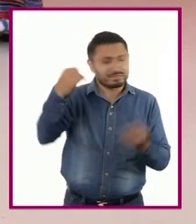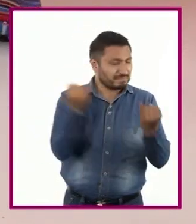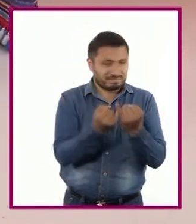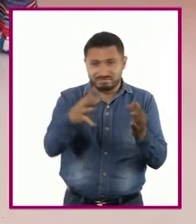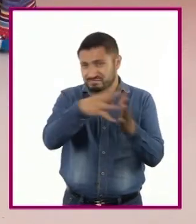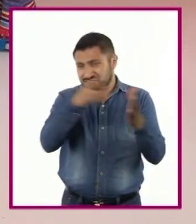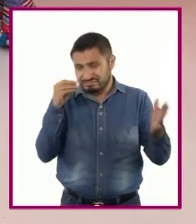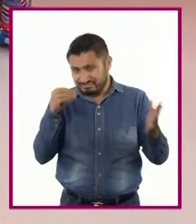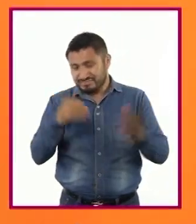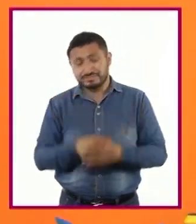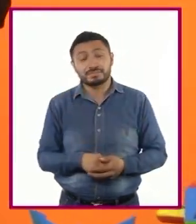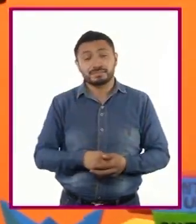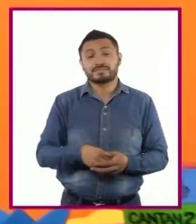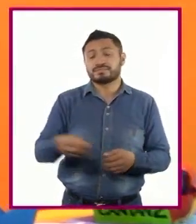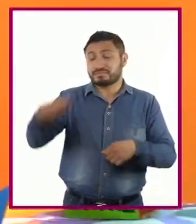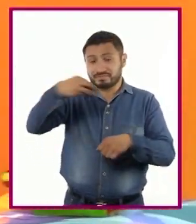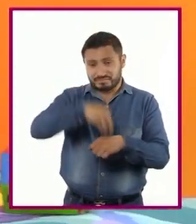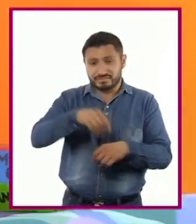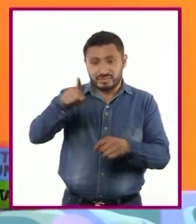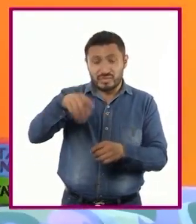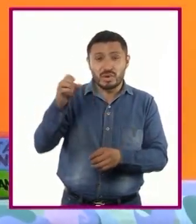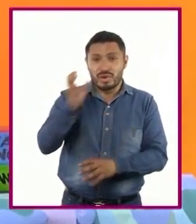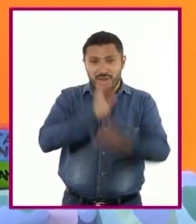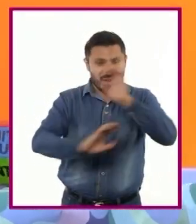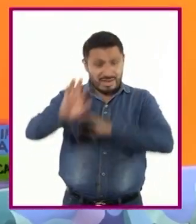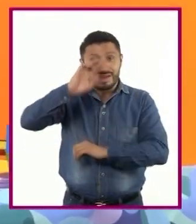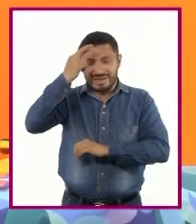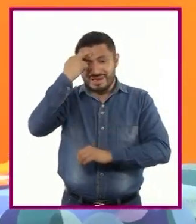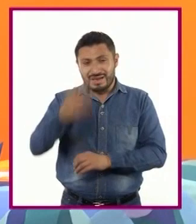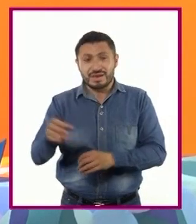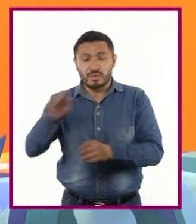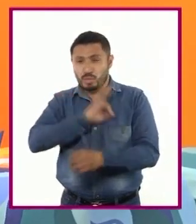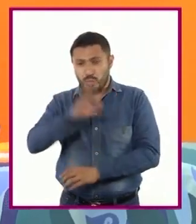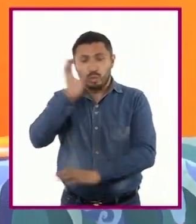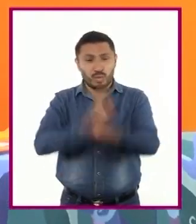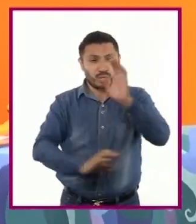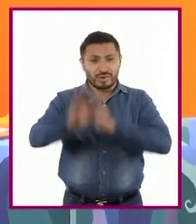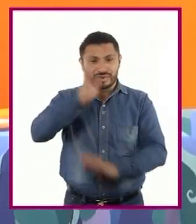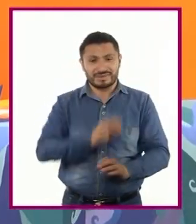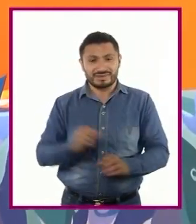Vamos. Vamos a poner... Puedes cantar, acuérdate. Puedes cantar.